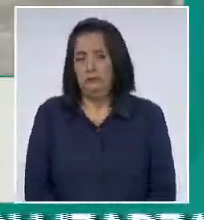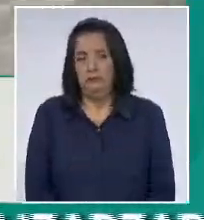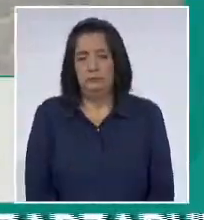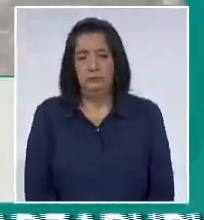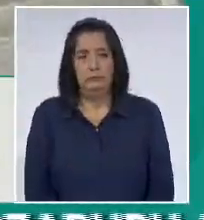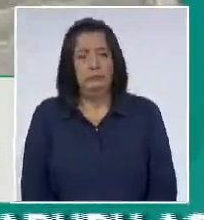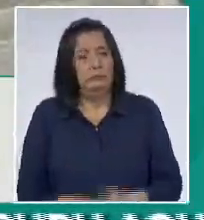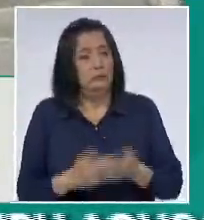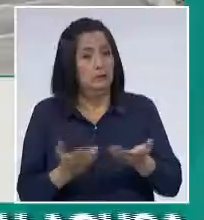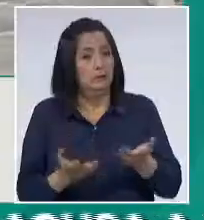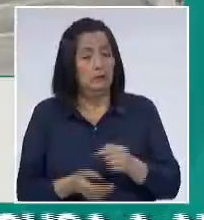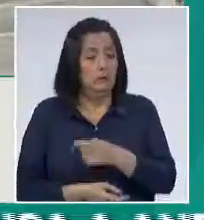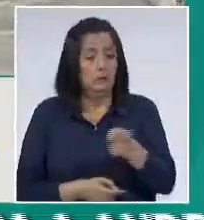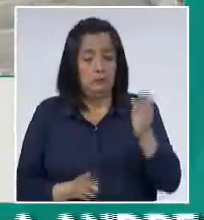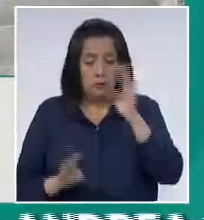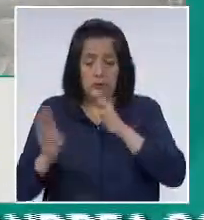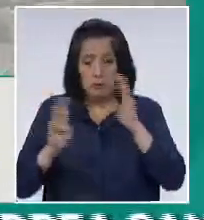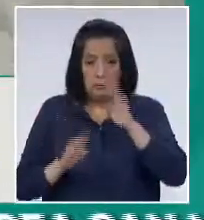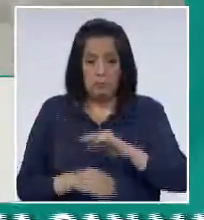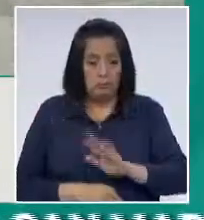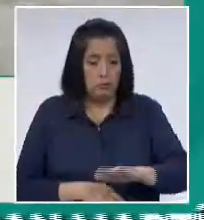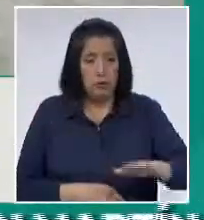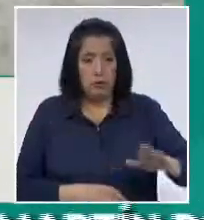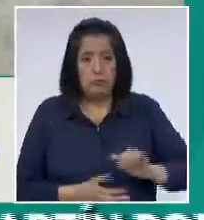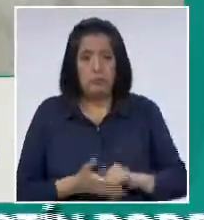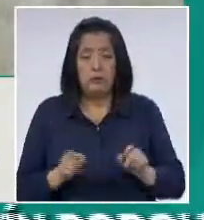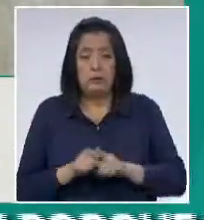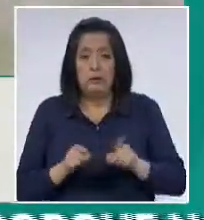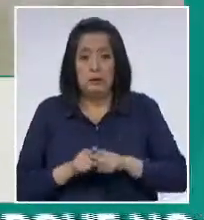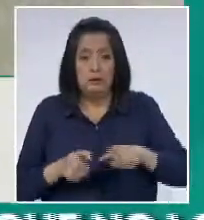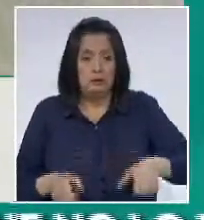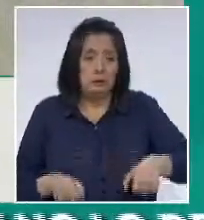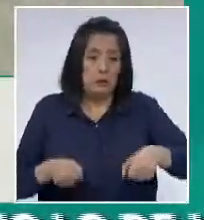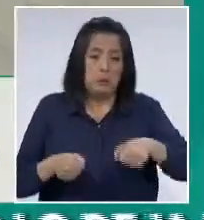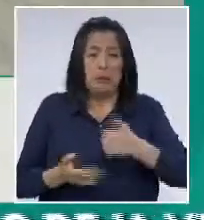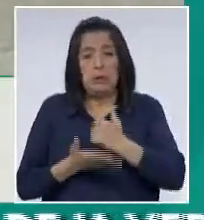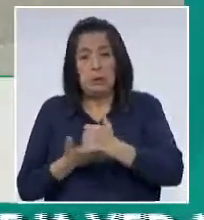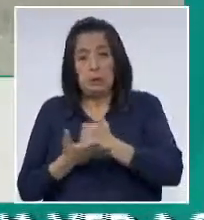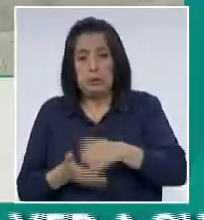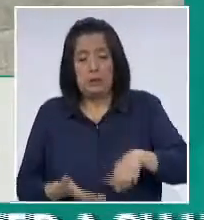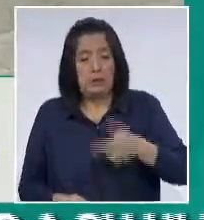Y sobre todo ellos están preocupados por los pequeños, porque ellos también cargan vales, los ayudan a cargar,